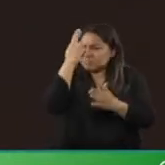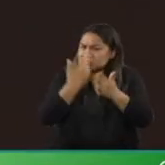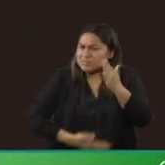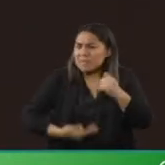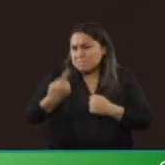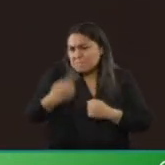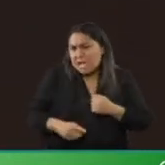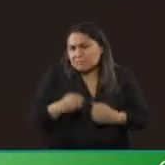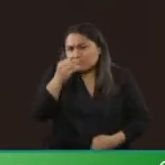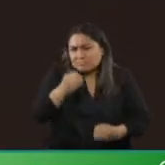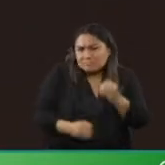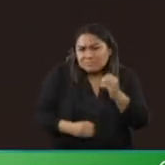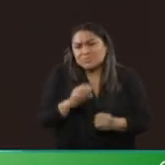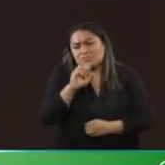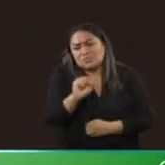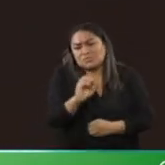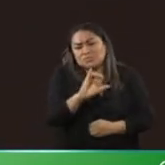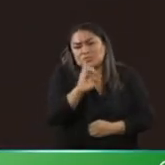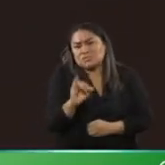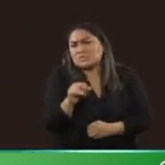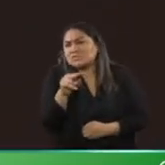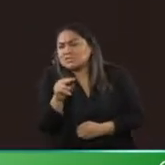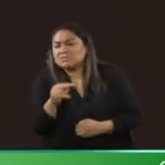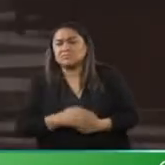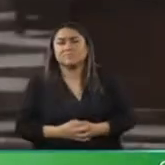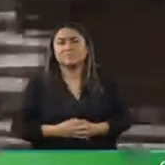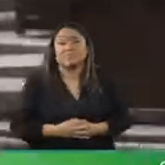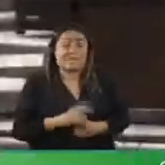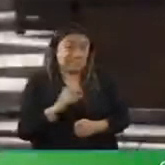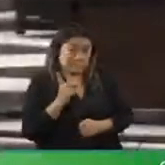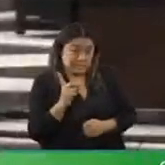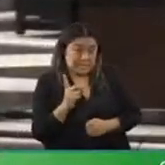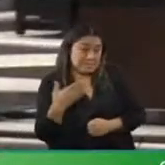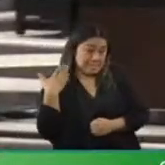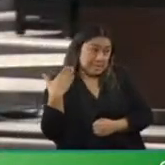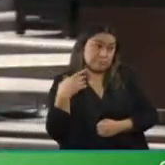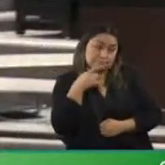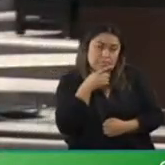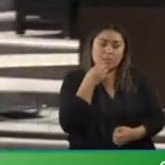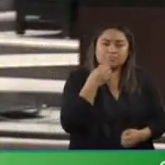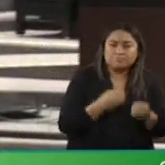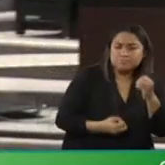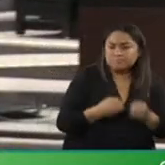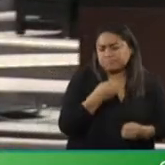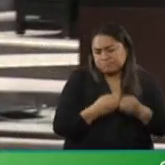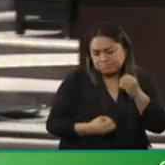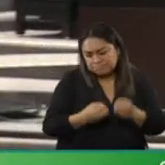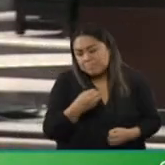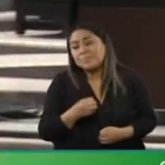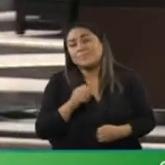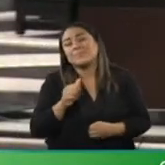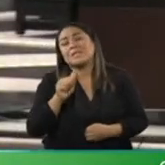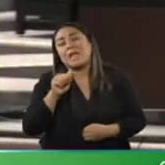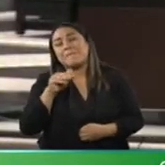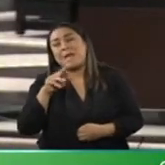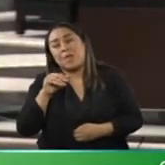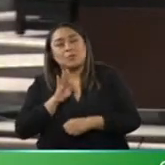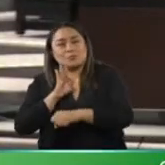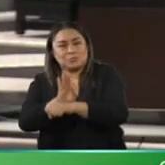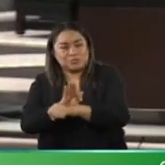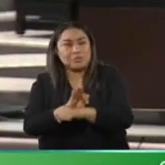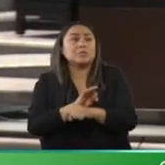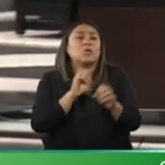de la suprema corte de justicia de la nación en diciembre la corte al resolver un Amparo que habían Interpuesto